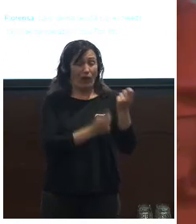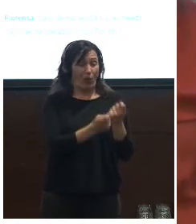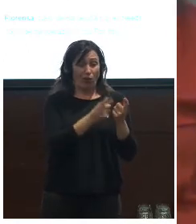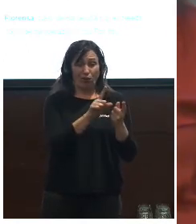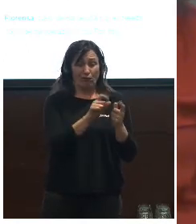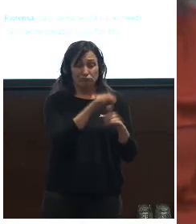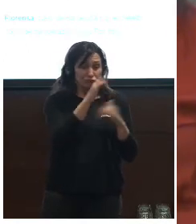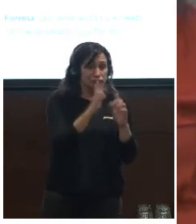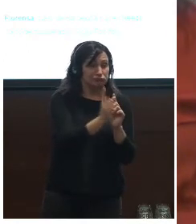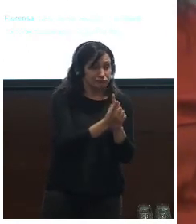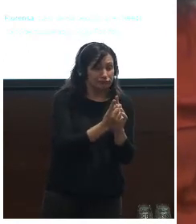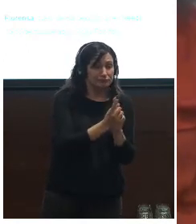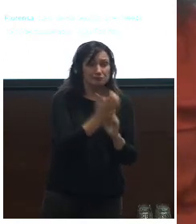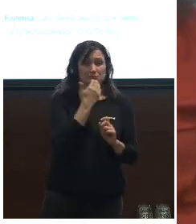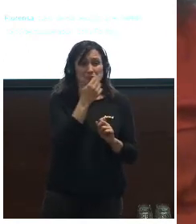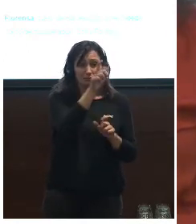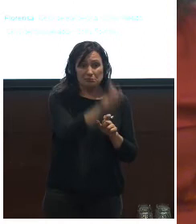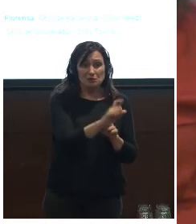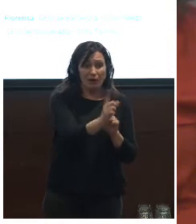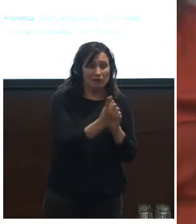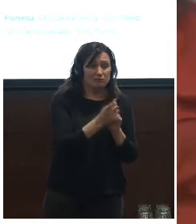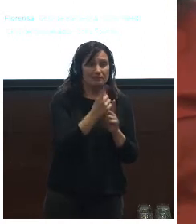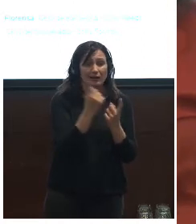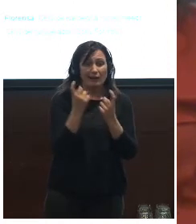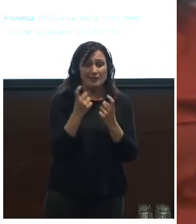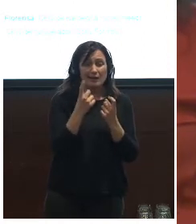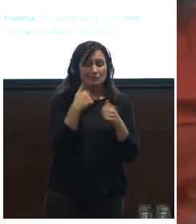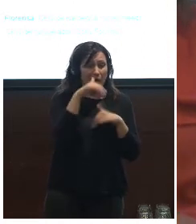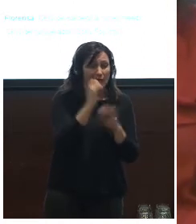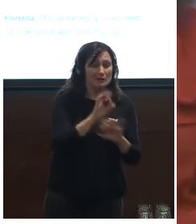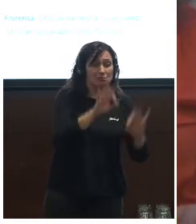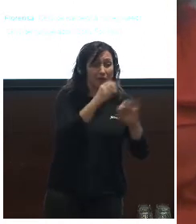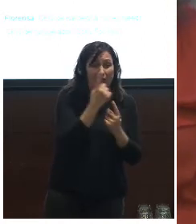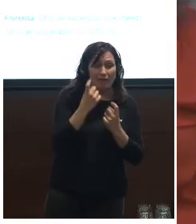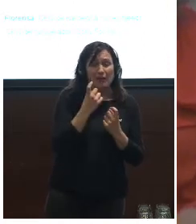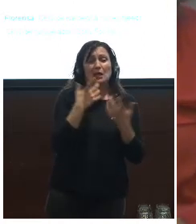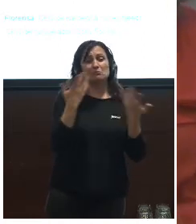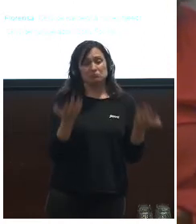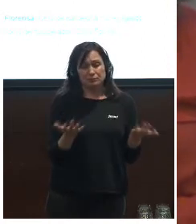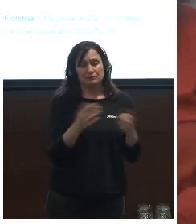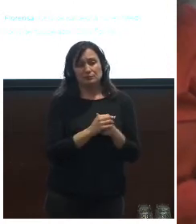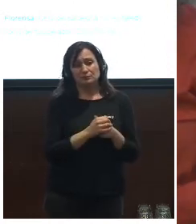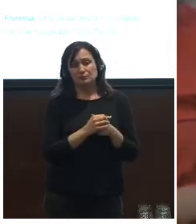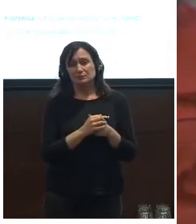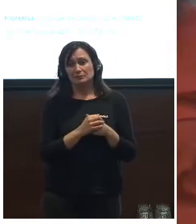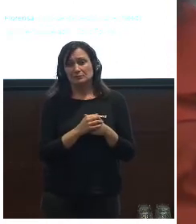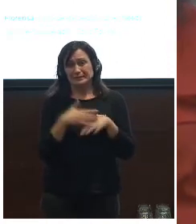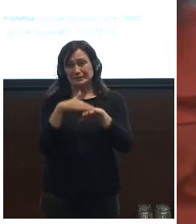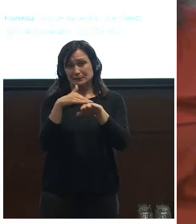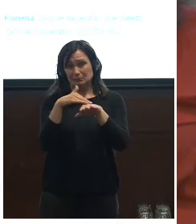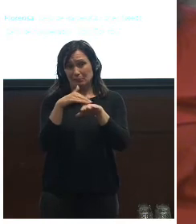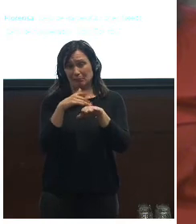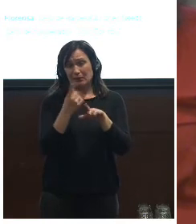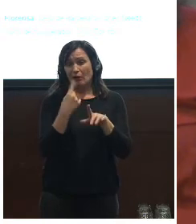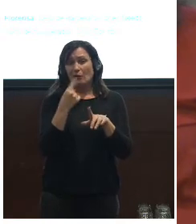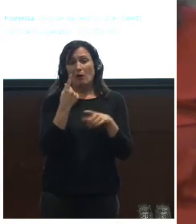y las personas que necesiten algún tipo de atención especial me perdonáis la expresión, que se busque